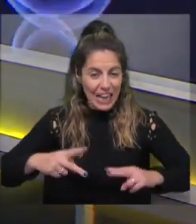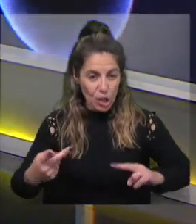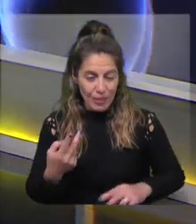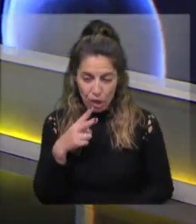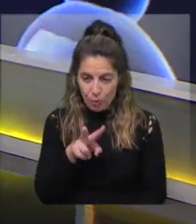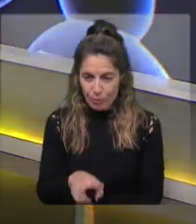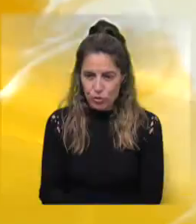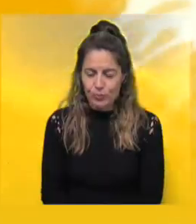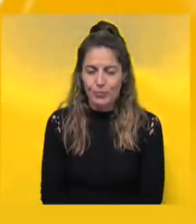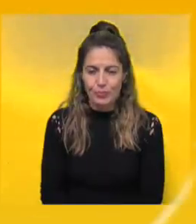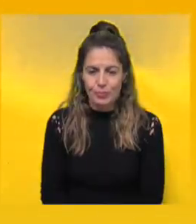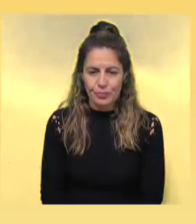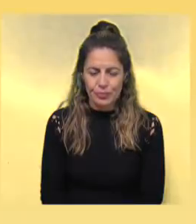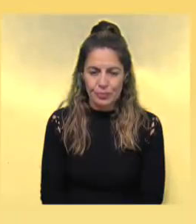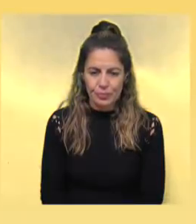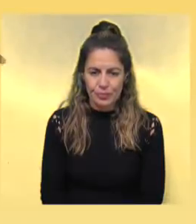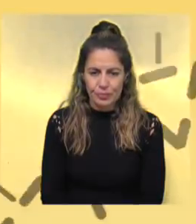vemos.